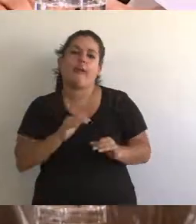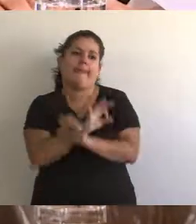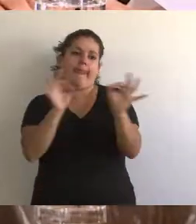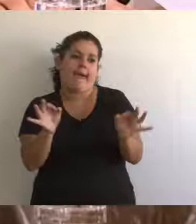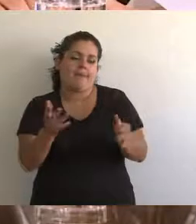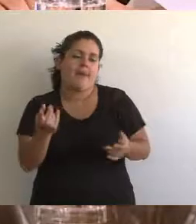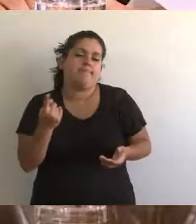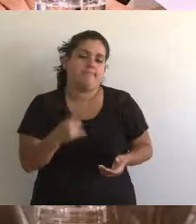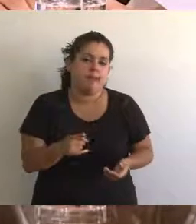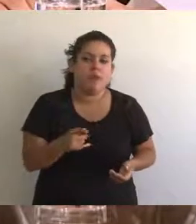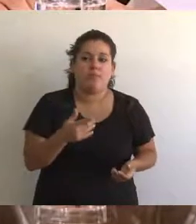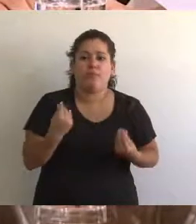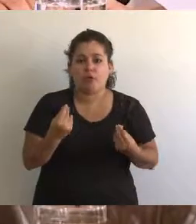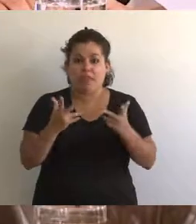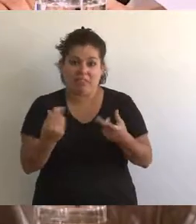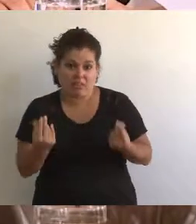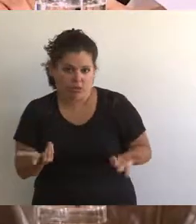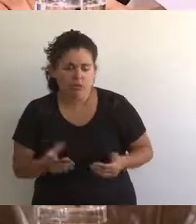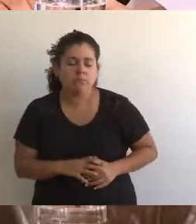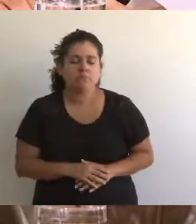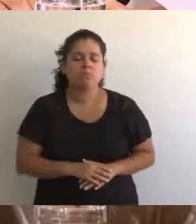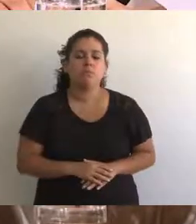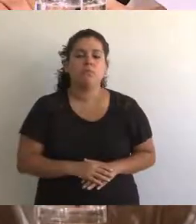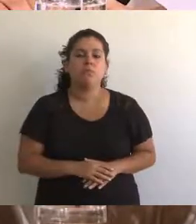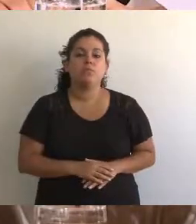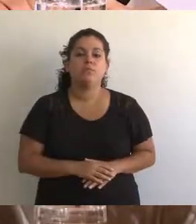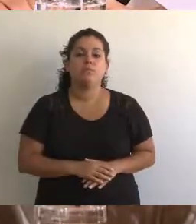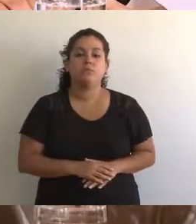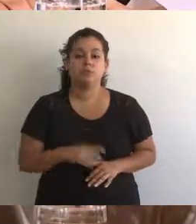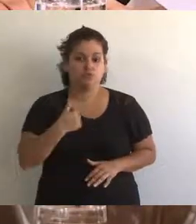Digo no hicimos mucho en este sentido.